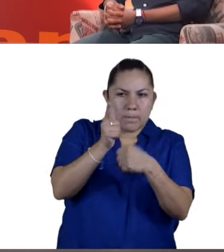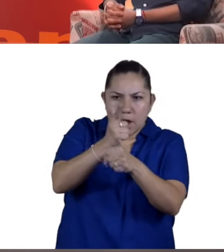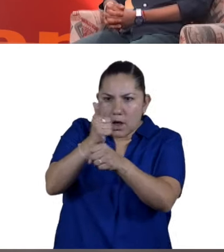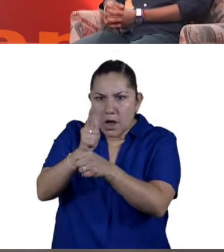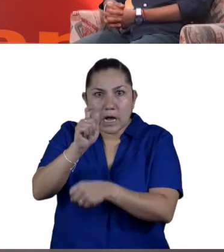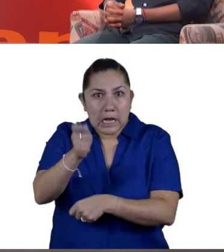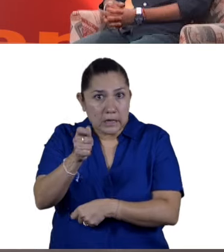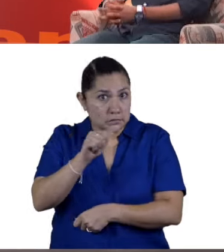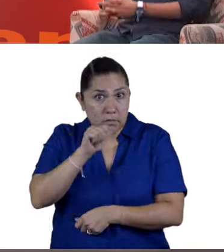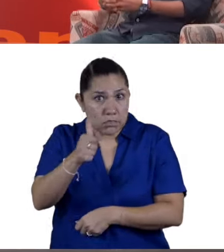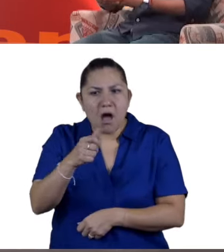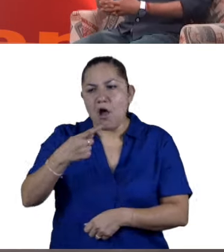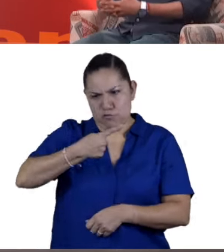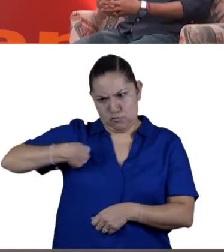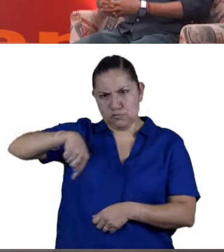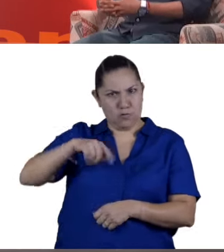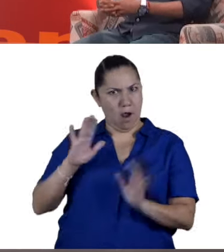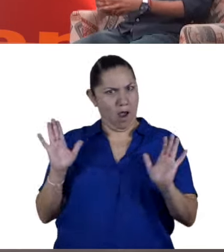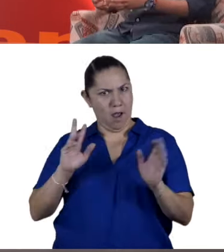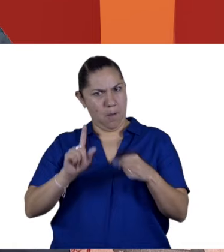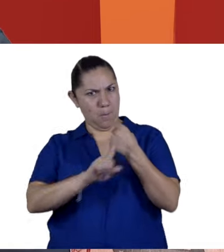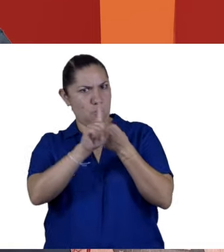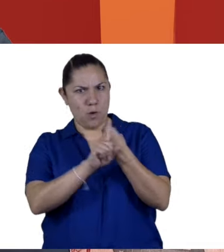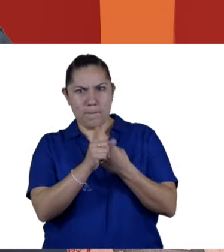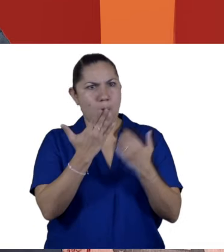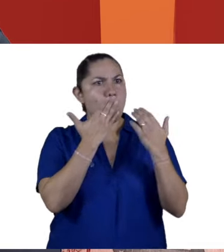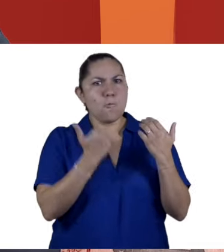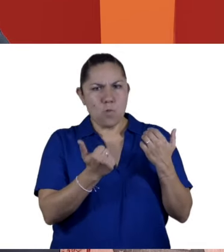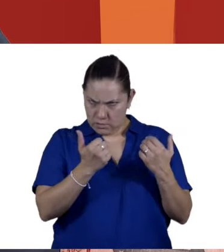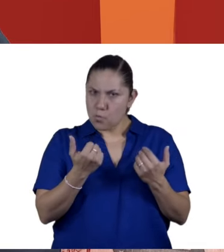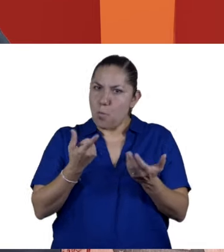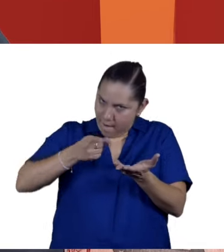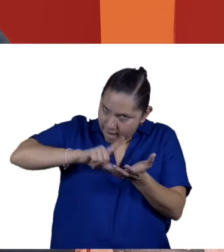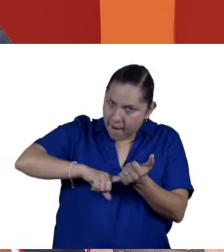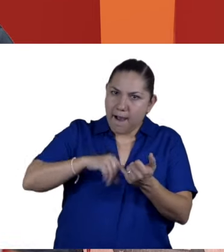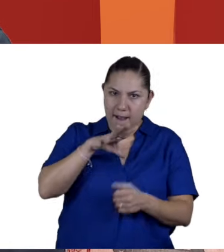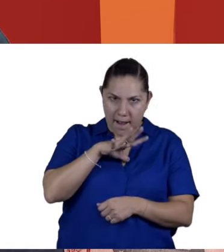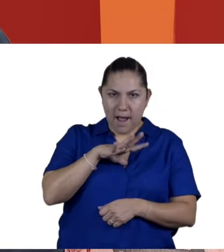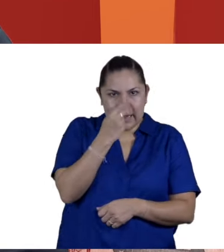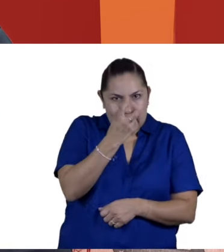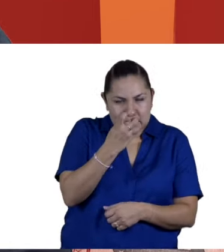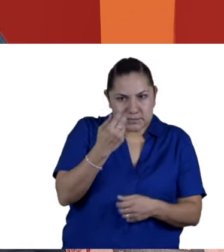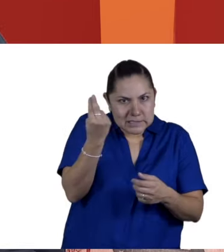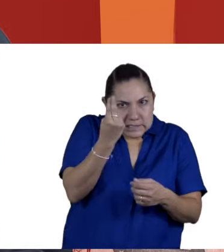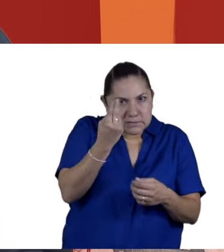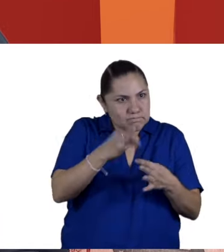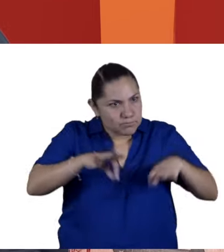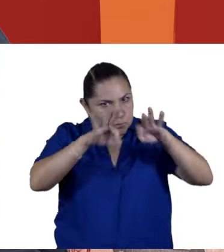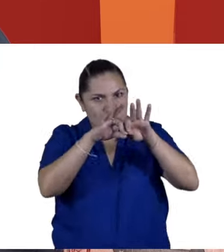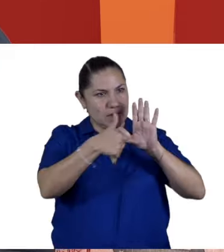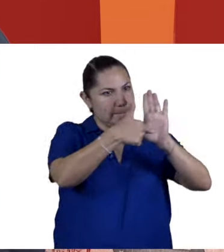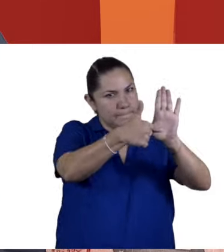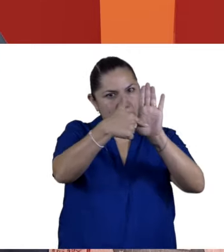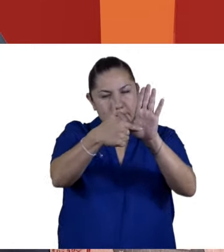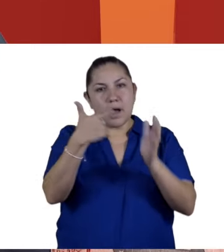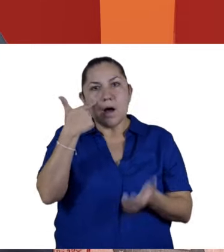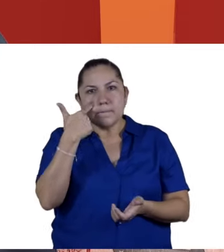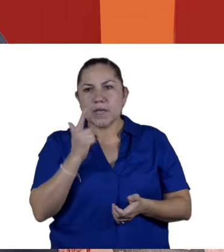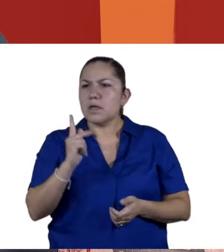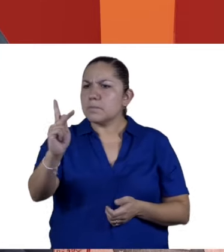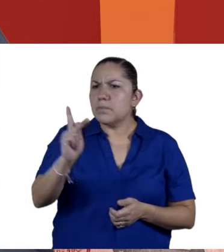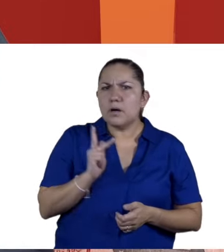desapercibidas. Claro. Y lo que tratamos de hacer es, a partir de la información que rescatamos con nuestros pares, porque no